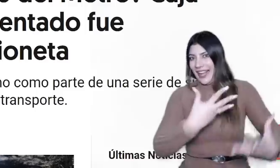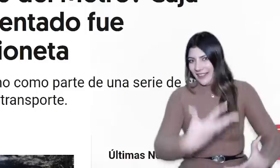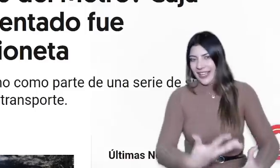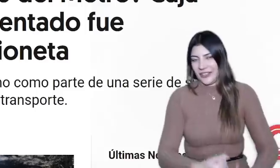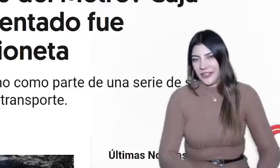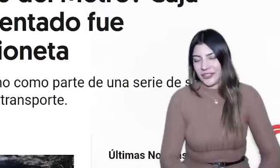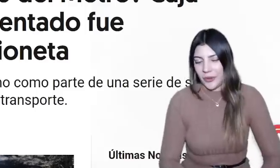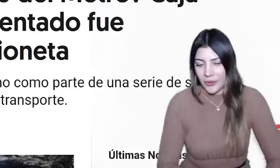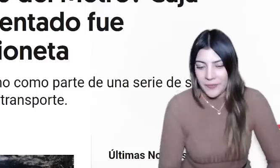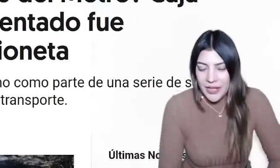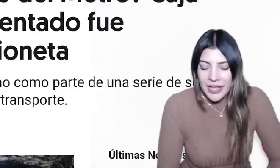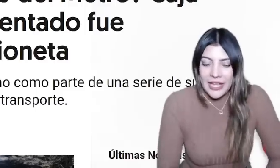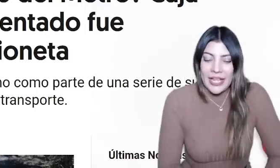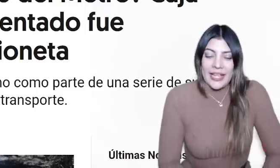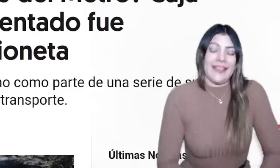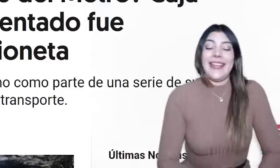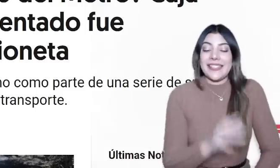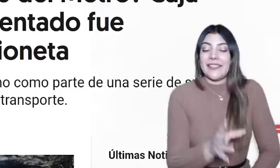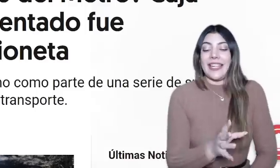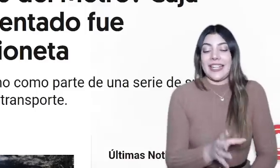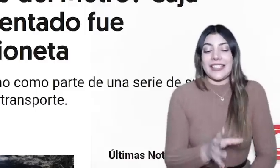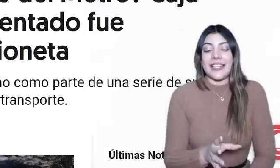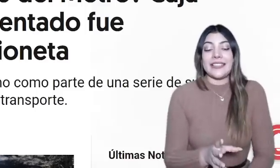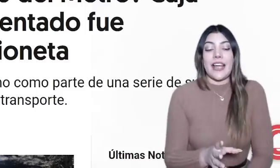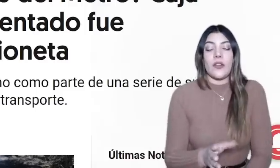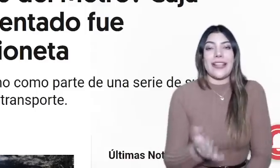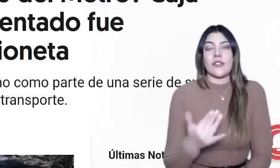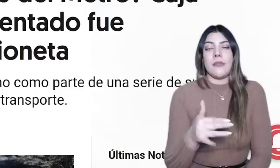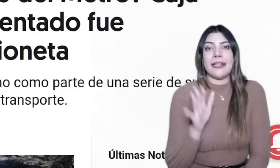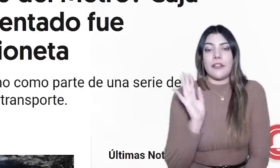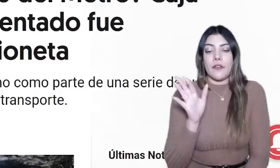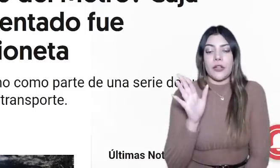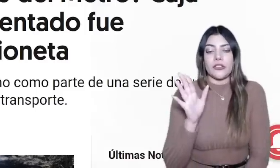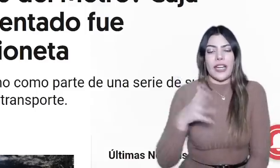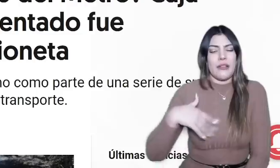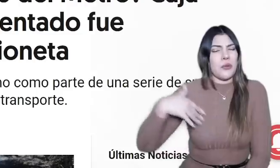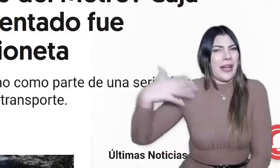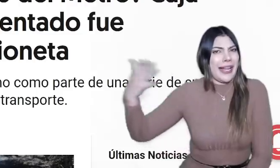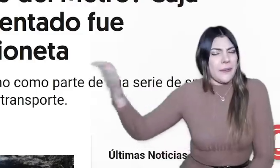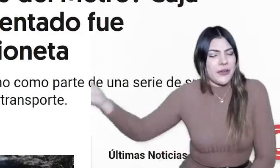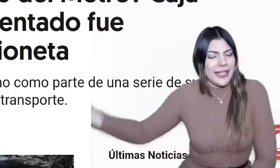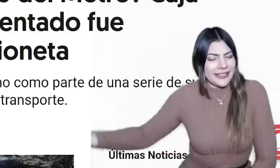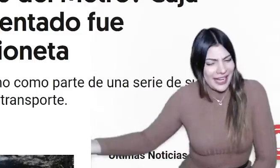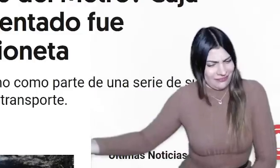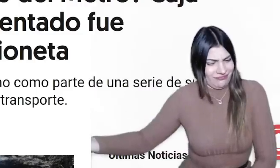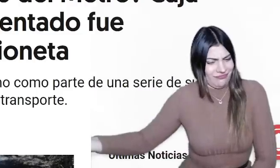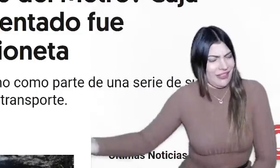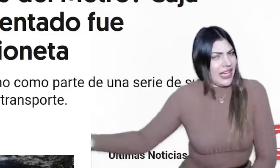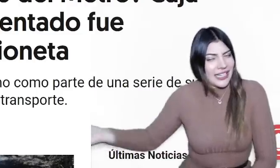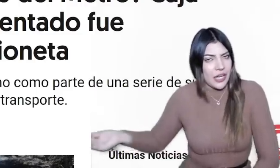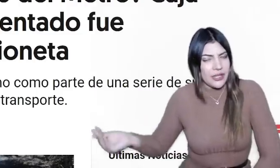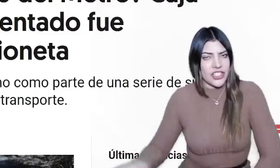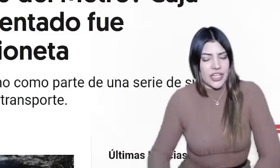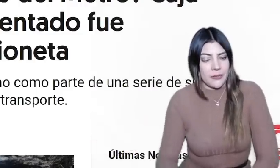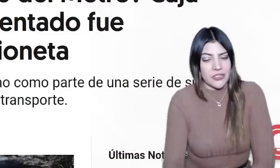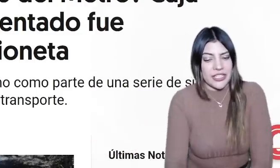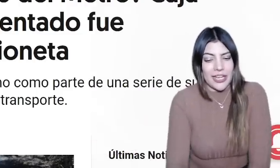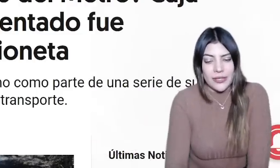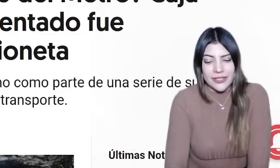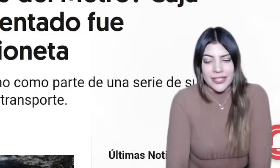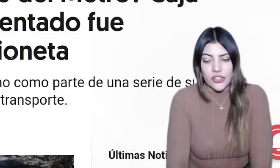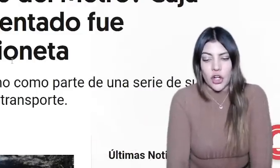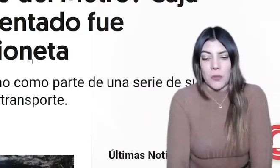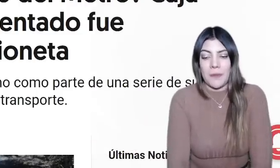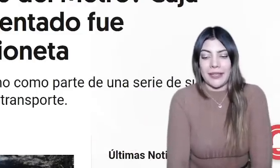se graba, ¿no?, todo, de este tren accidentado casualmente fue encontrado en una camioneta. Claudia Sheinbaum